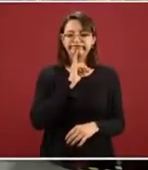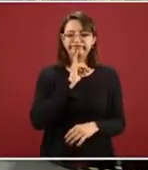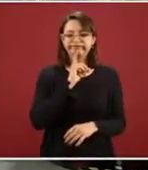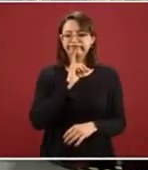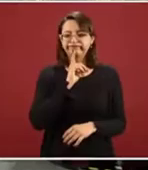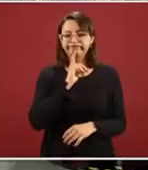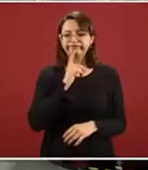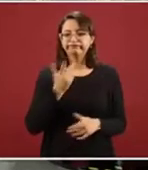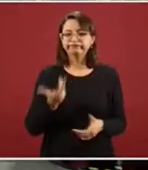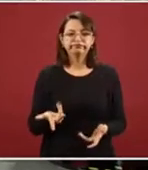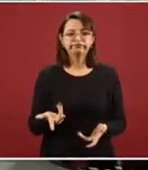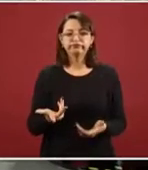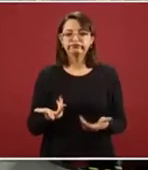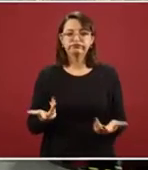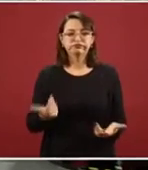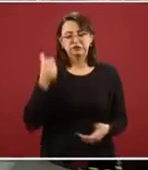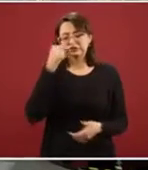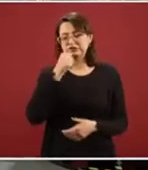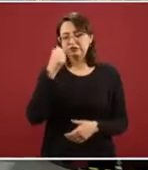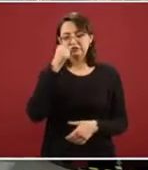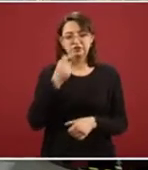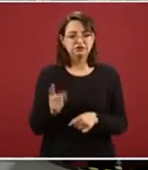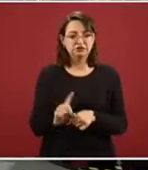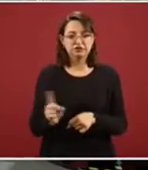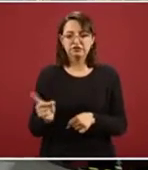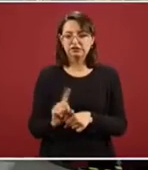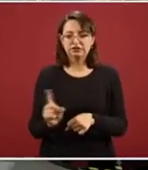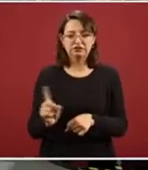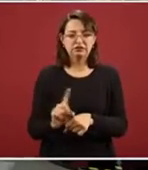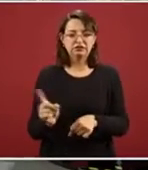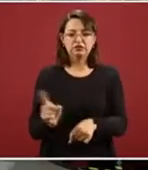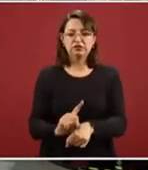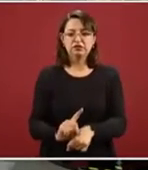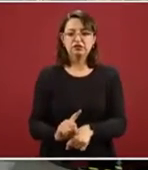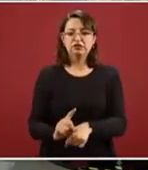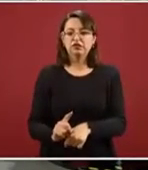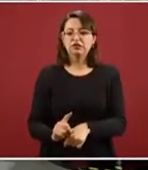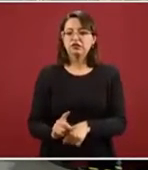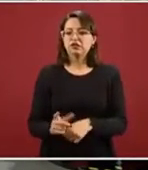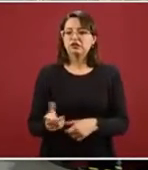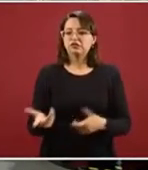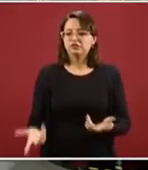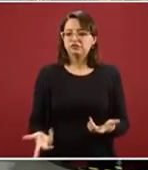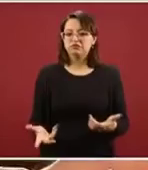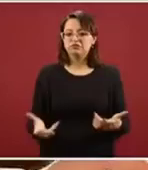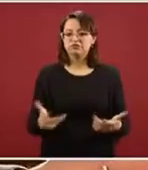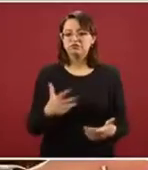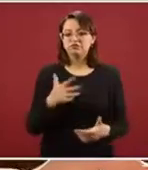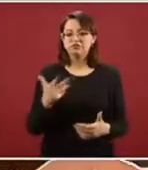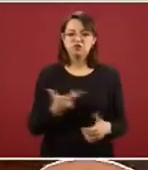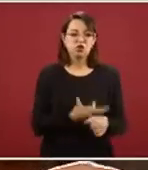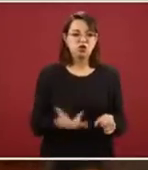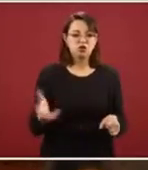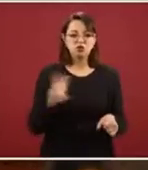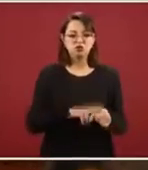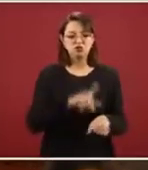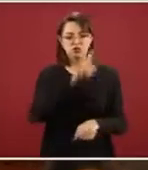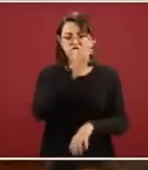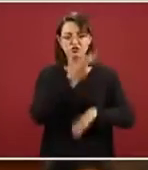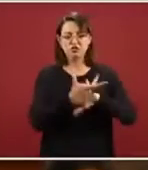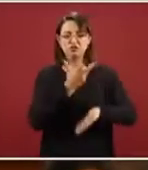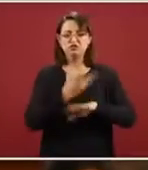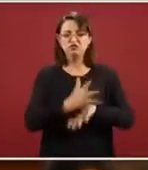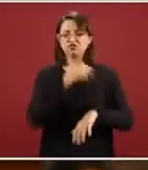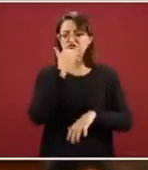es un diario vivir en la frontera. Y va desde las cuestiones de todos los desechos de los hospitales de Estados Unidos